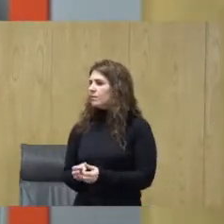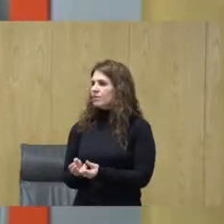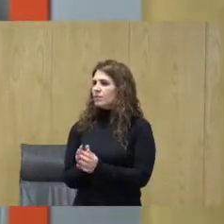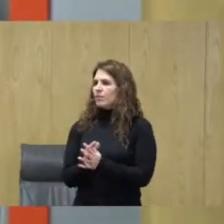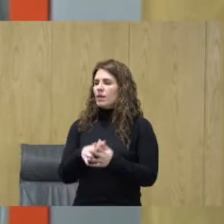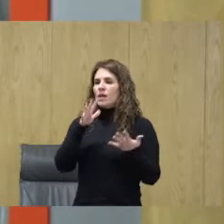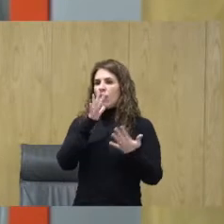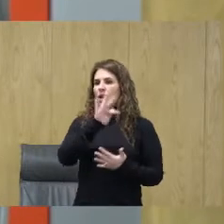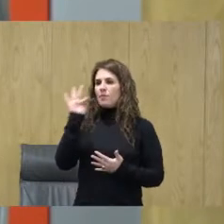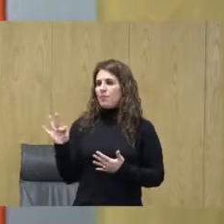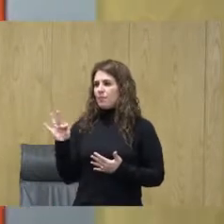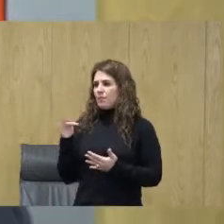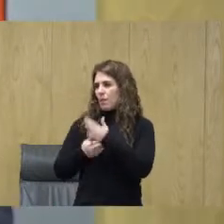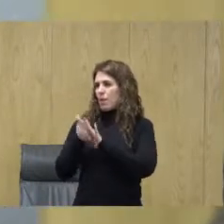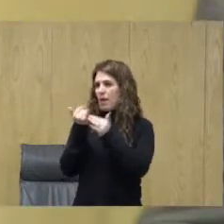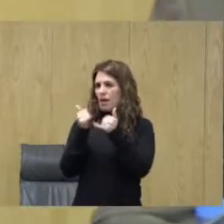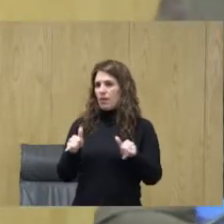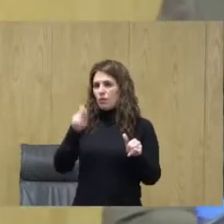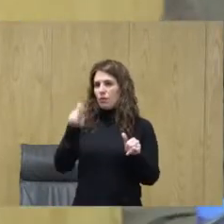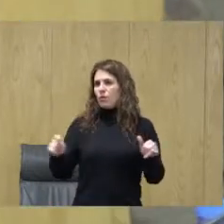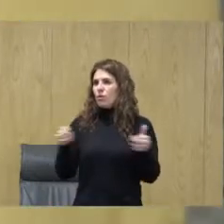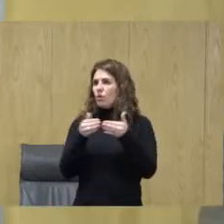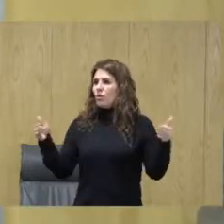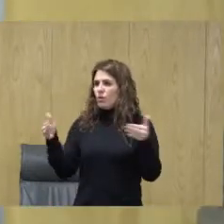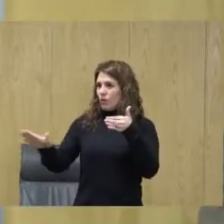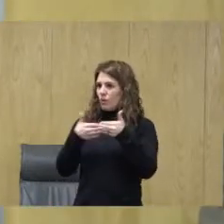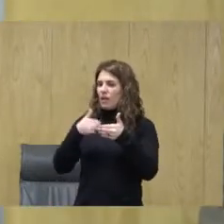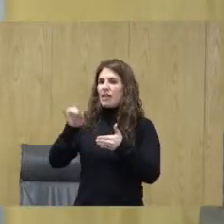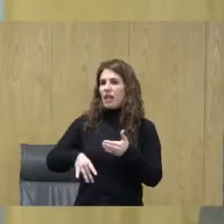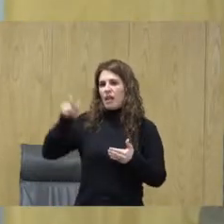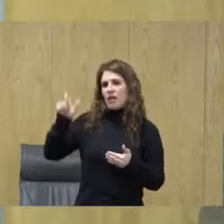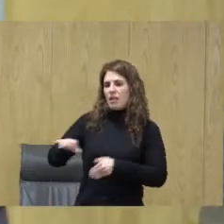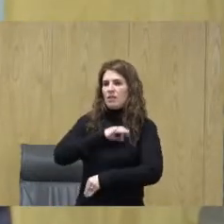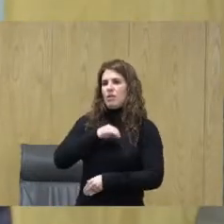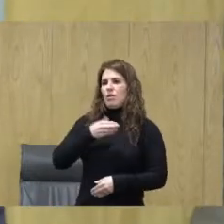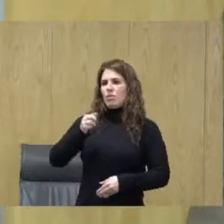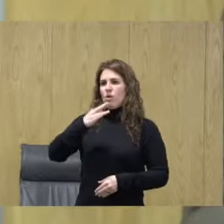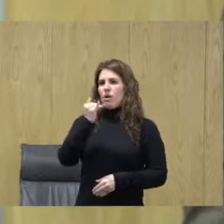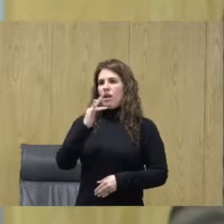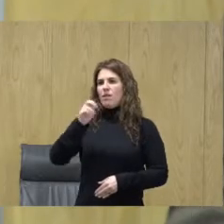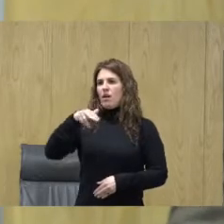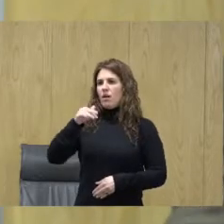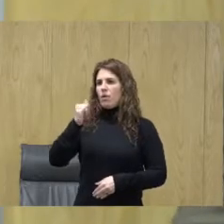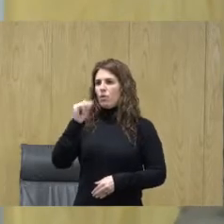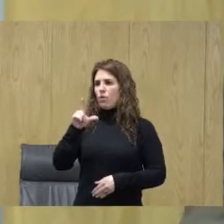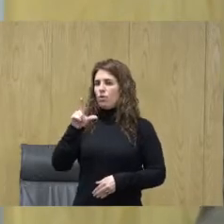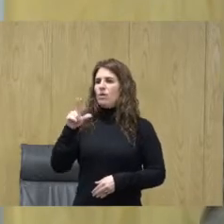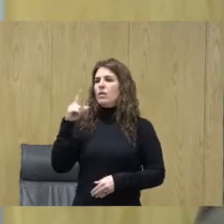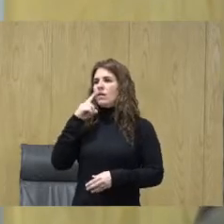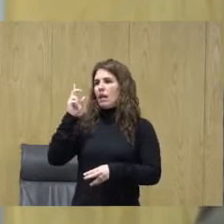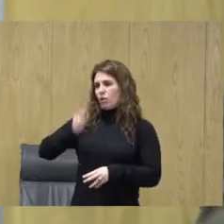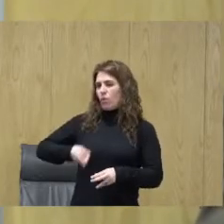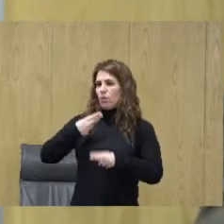A continuación cierra el acto inaugural don Borja Fanjul, que es director general de Políticas de Apoyo a la Discapacidad